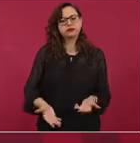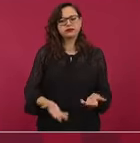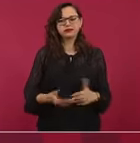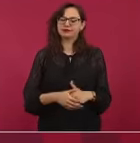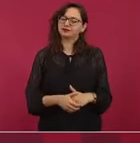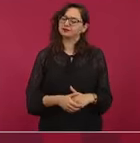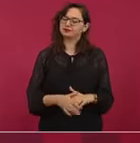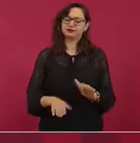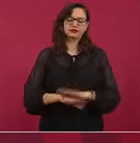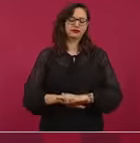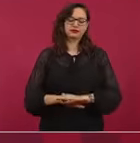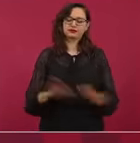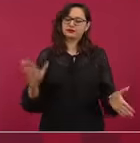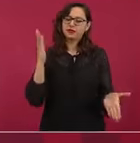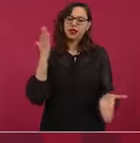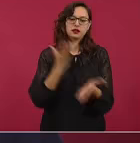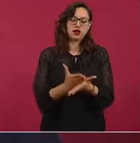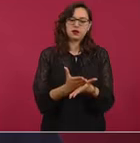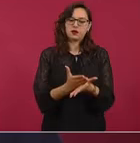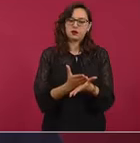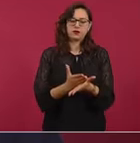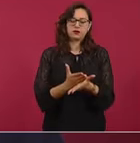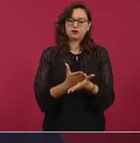Entonces ya no es lo mismo.